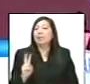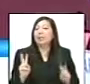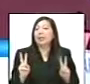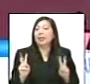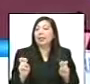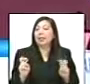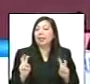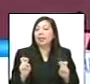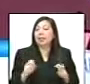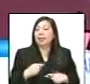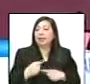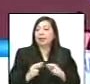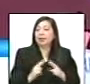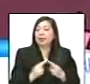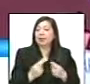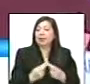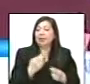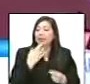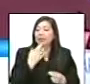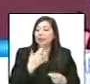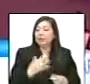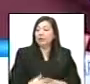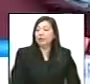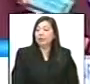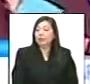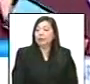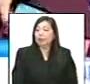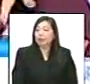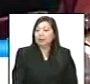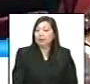en la siguiente reunión. Gracias, Presidenta.